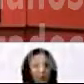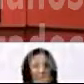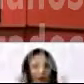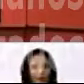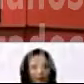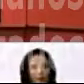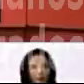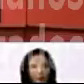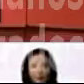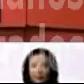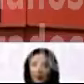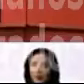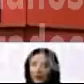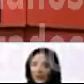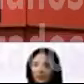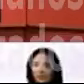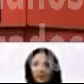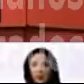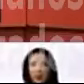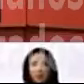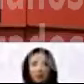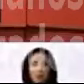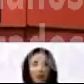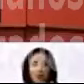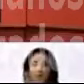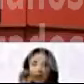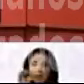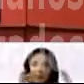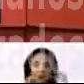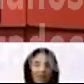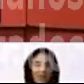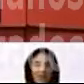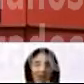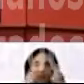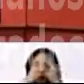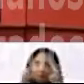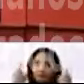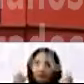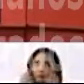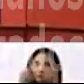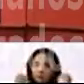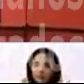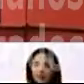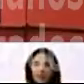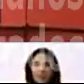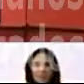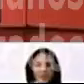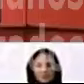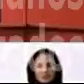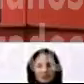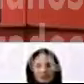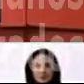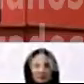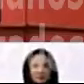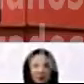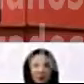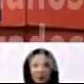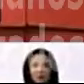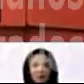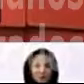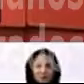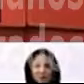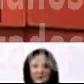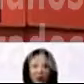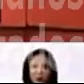Pareciera que lo están entendiendo si no lo digan, ¿no? Porque después que ocurrió esto con drones aquí en Venezuela, y se burlaron